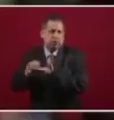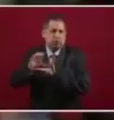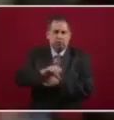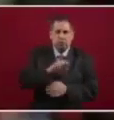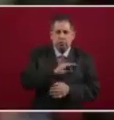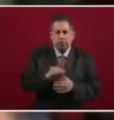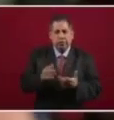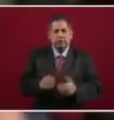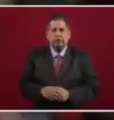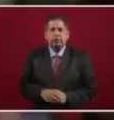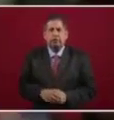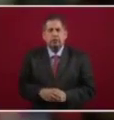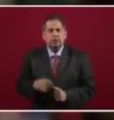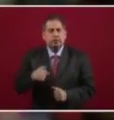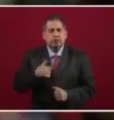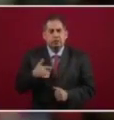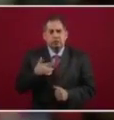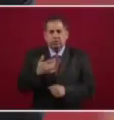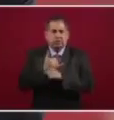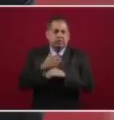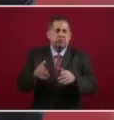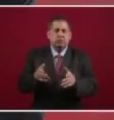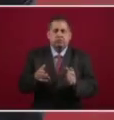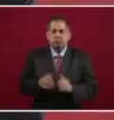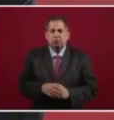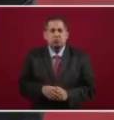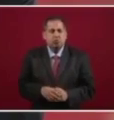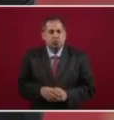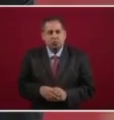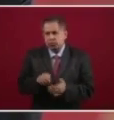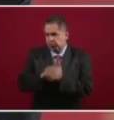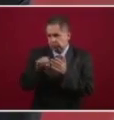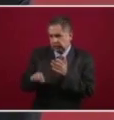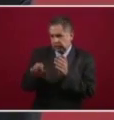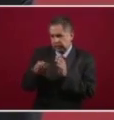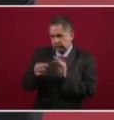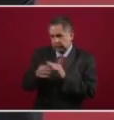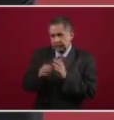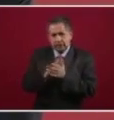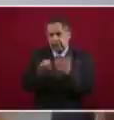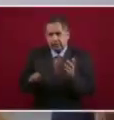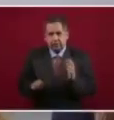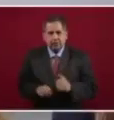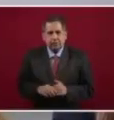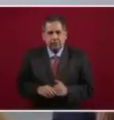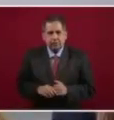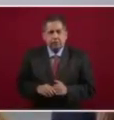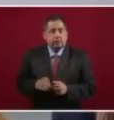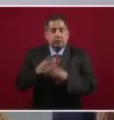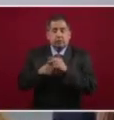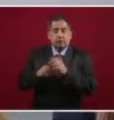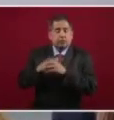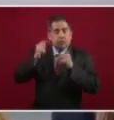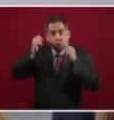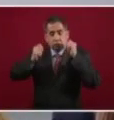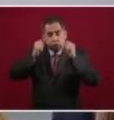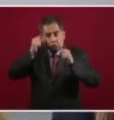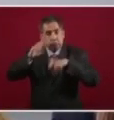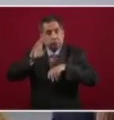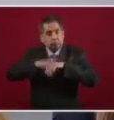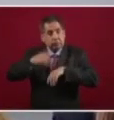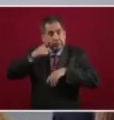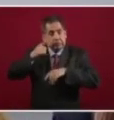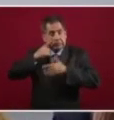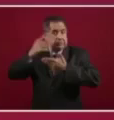país. Tengo información, por ejemplo, de que está creciendo el turismo,